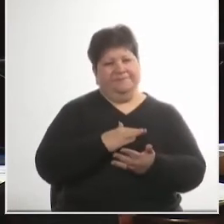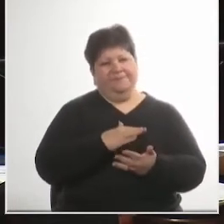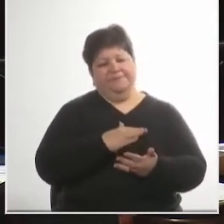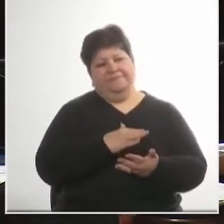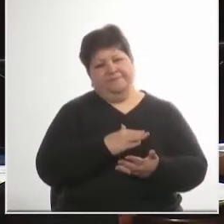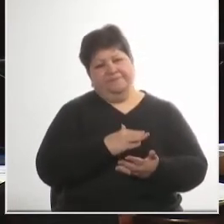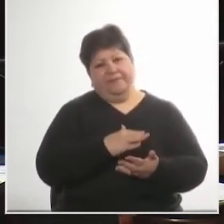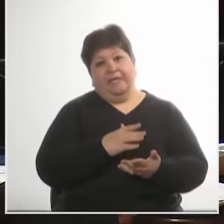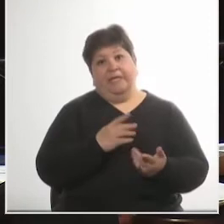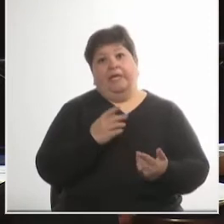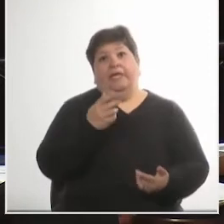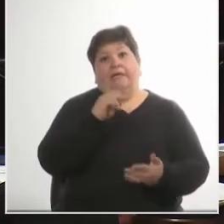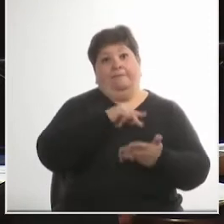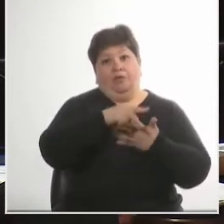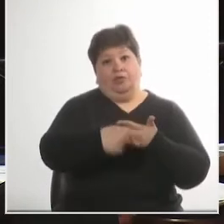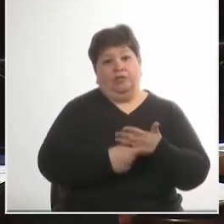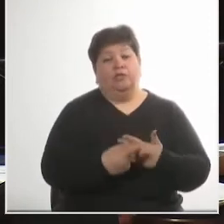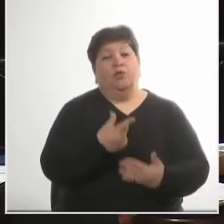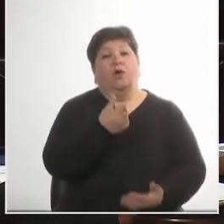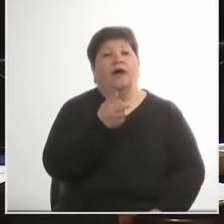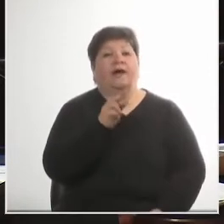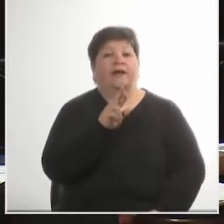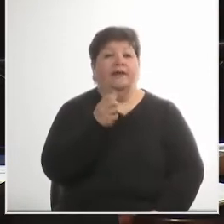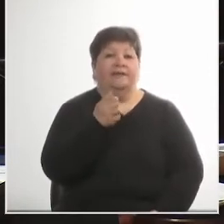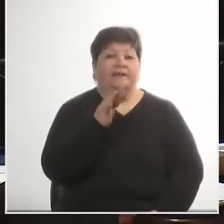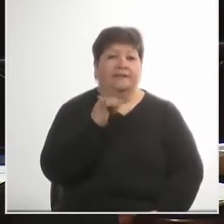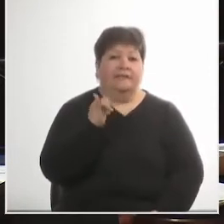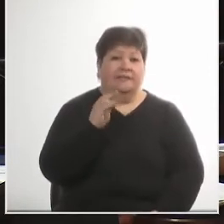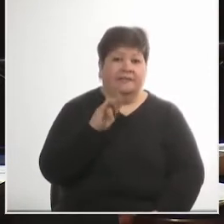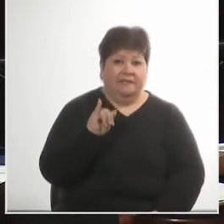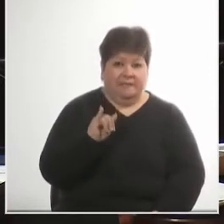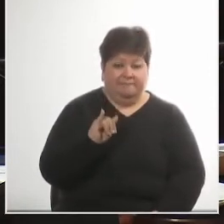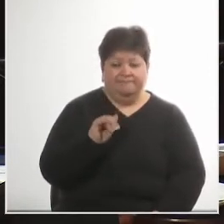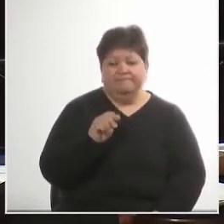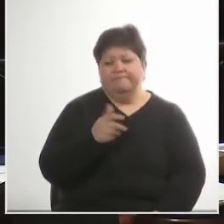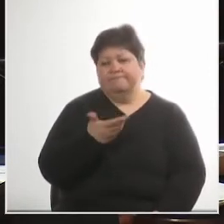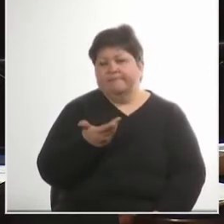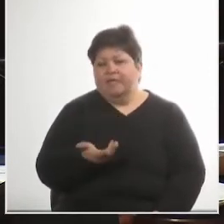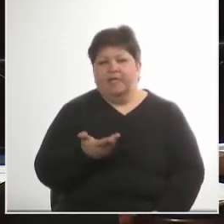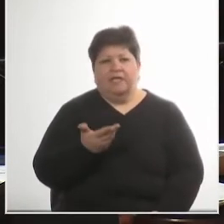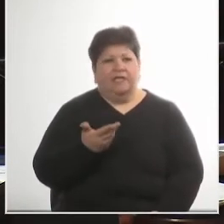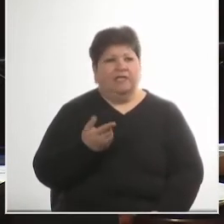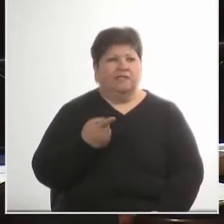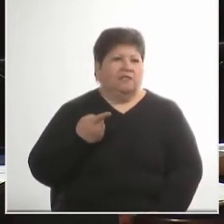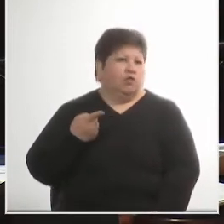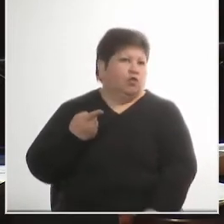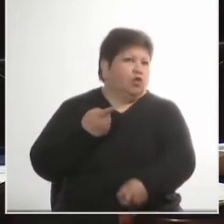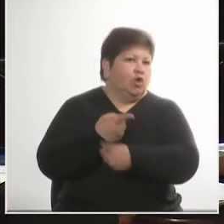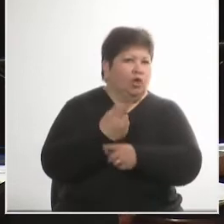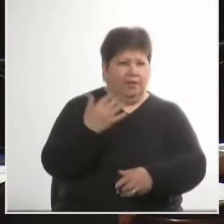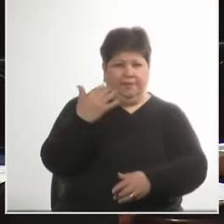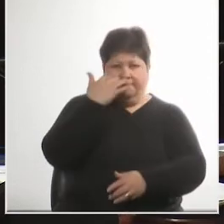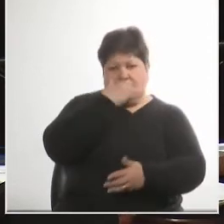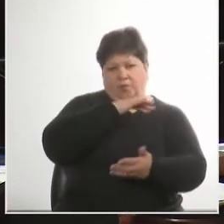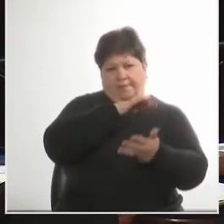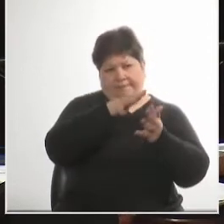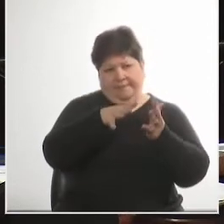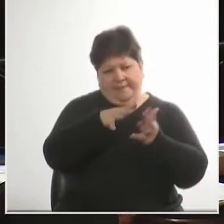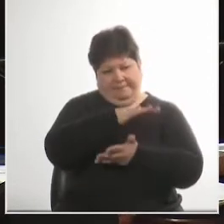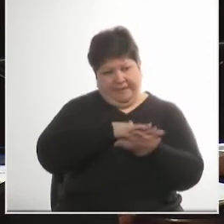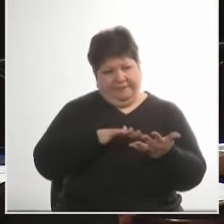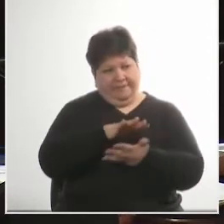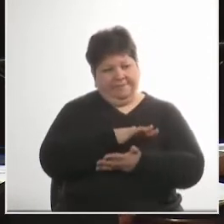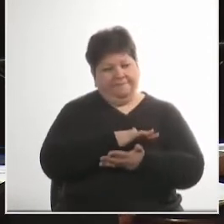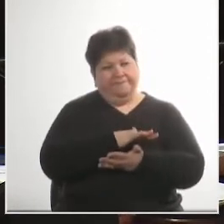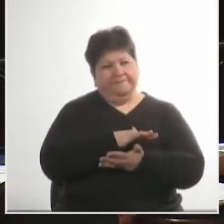el proyecto Aratirí fue un brutal intento de atentar contra el medio ambiente.